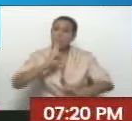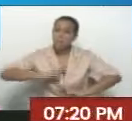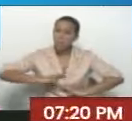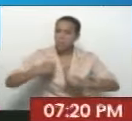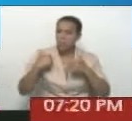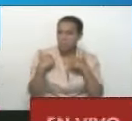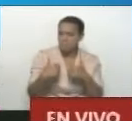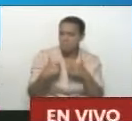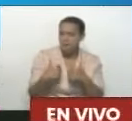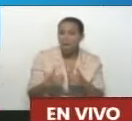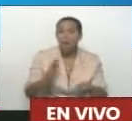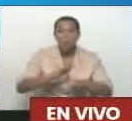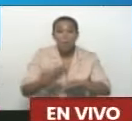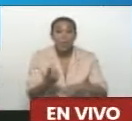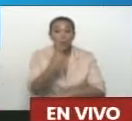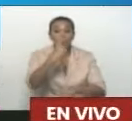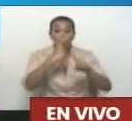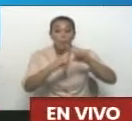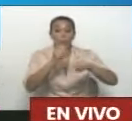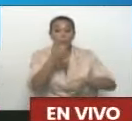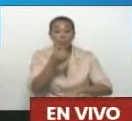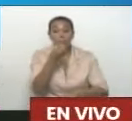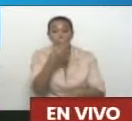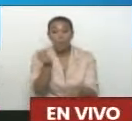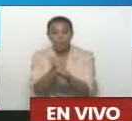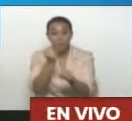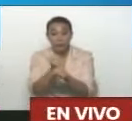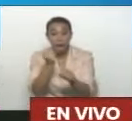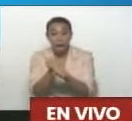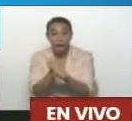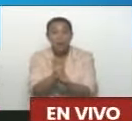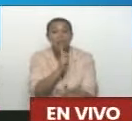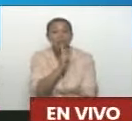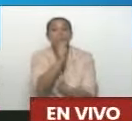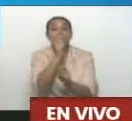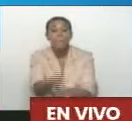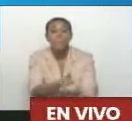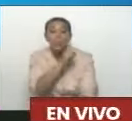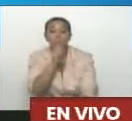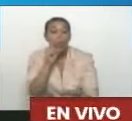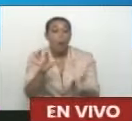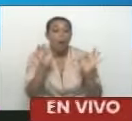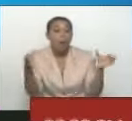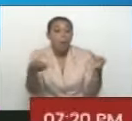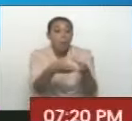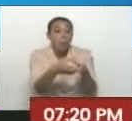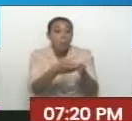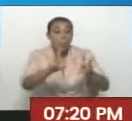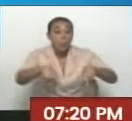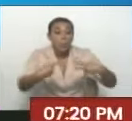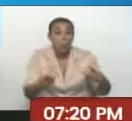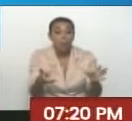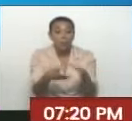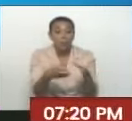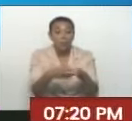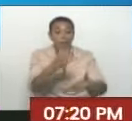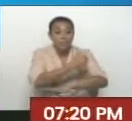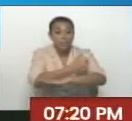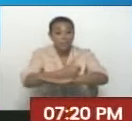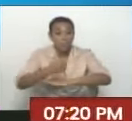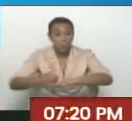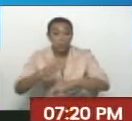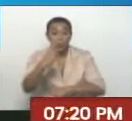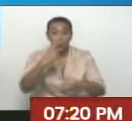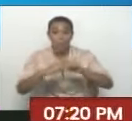resultado porque con el 1x10 del buen gobierno yo nombré un equipo especial nuevo de dirección